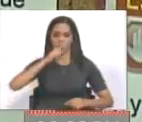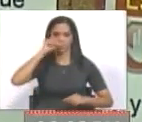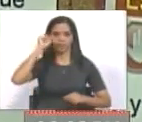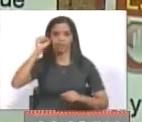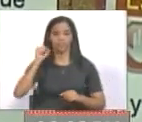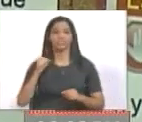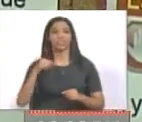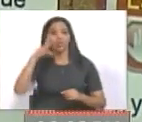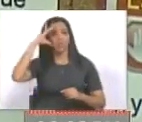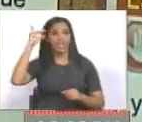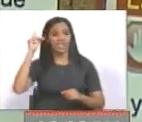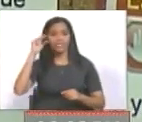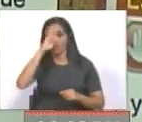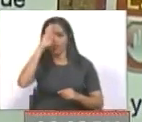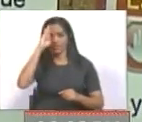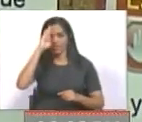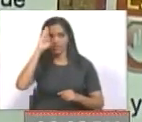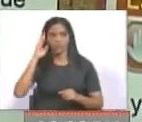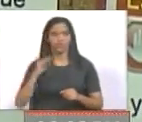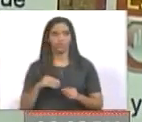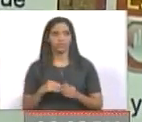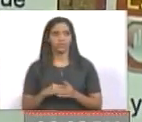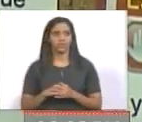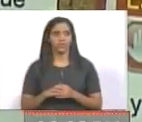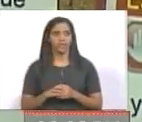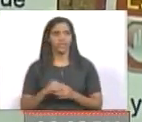como Diosdado están como su